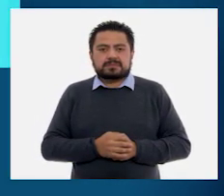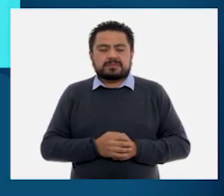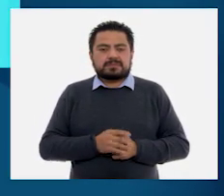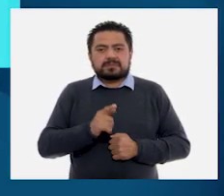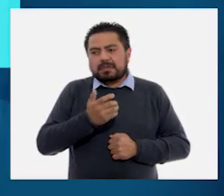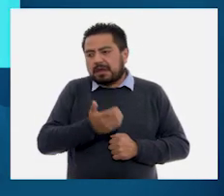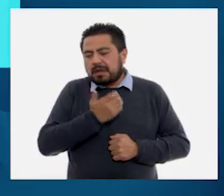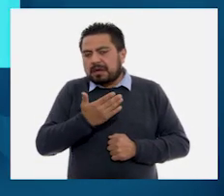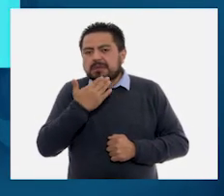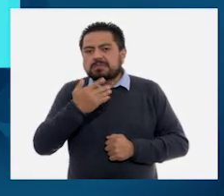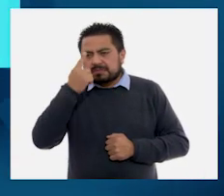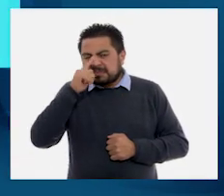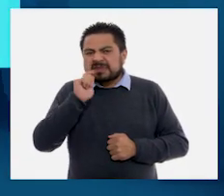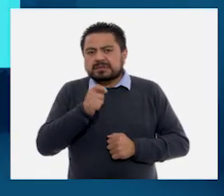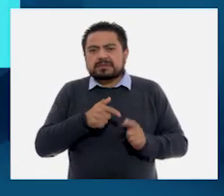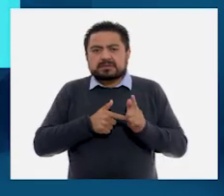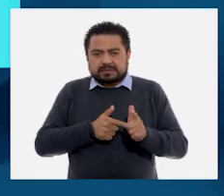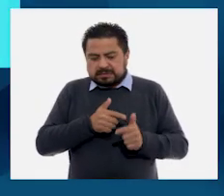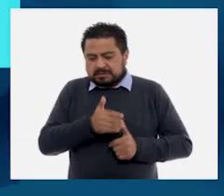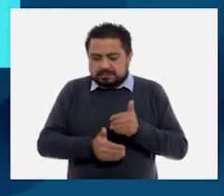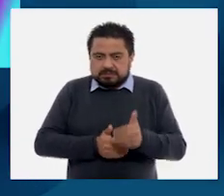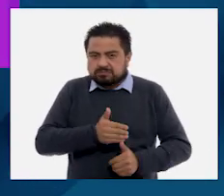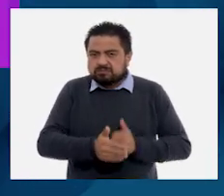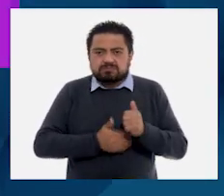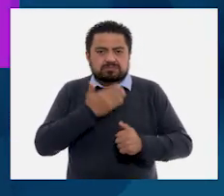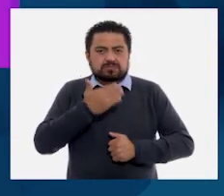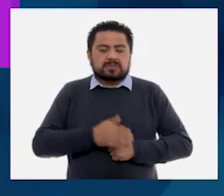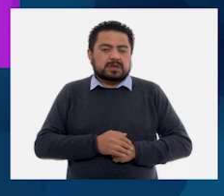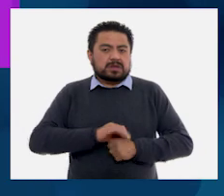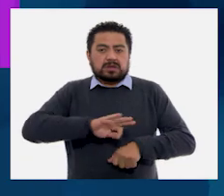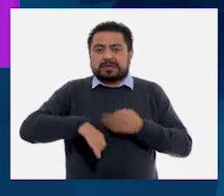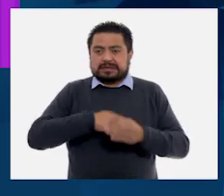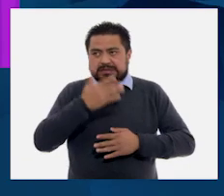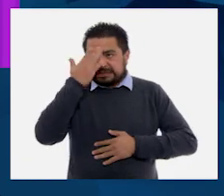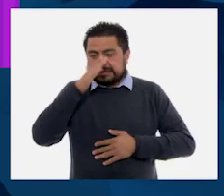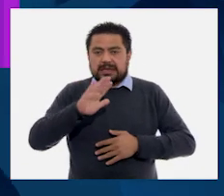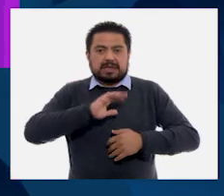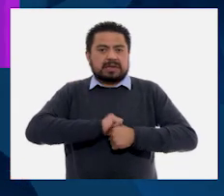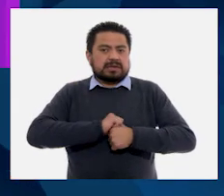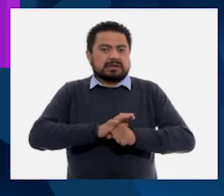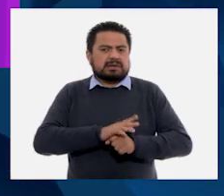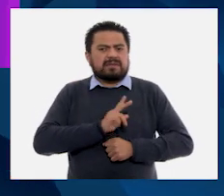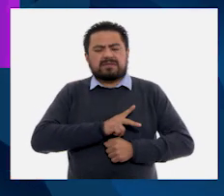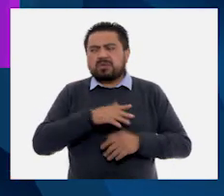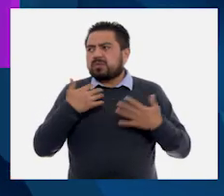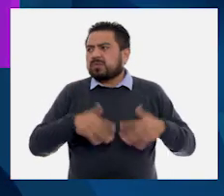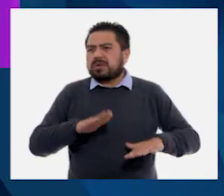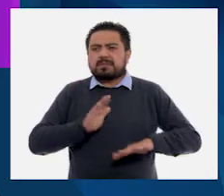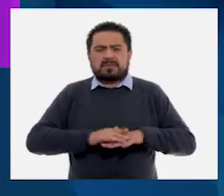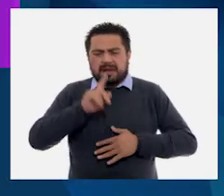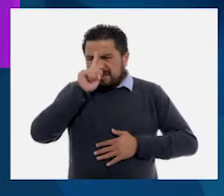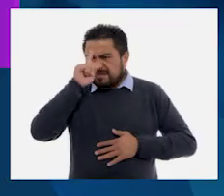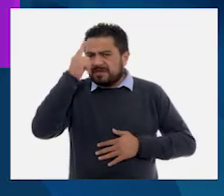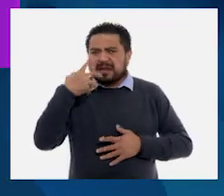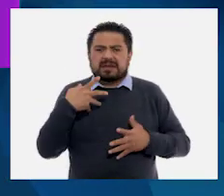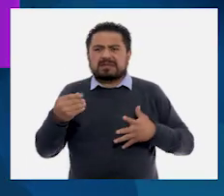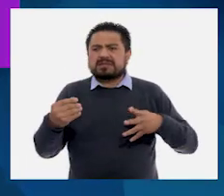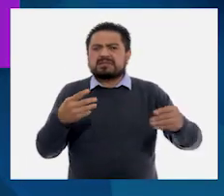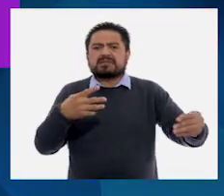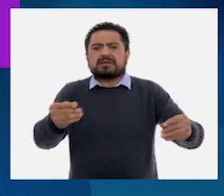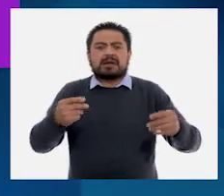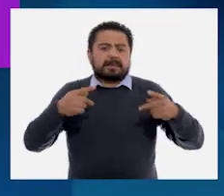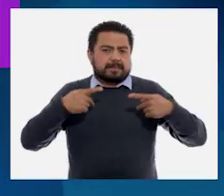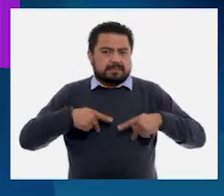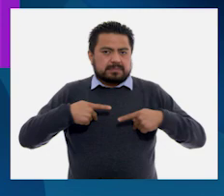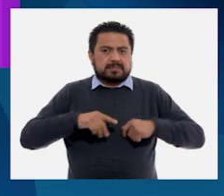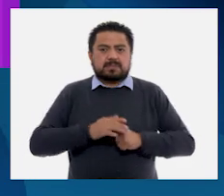Buenas prácticas para seguir adelante. Como todos sabemos, el COVID-19 es un virus que se contagia muy fácilmente entre las